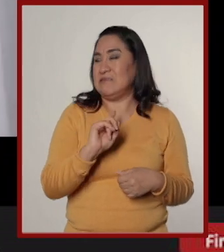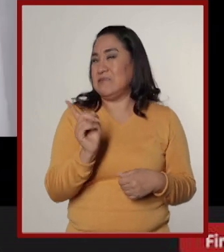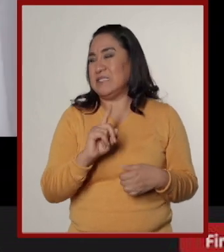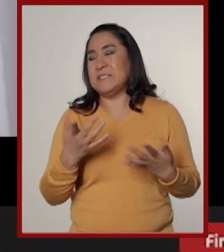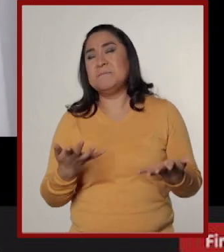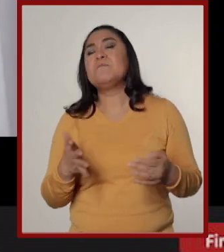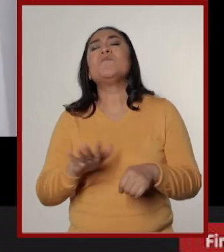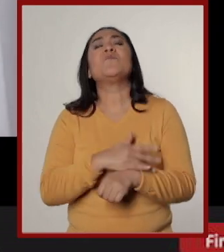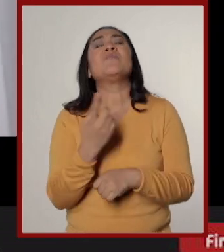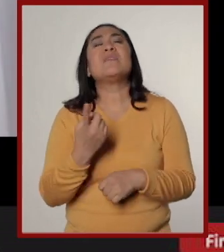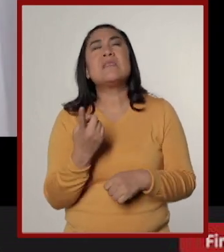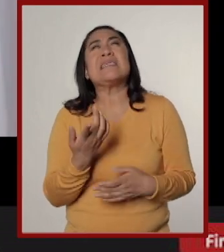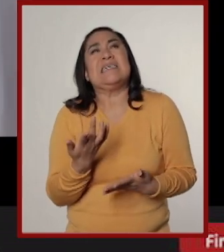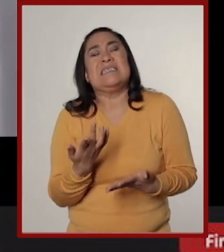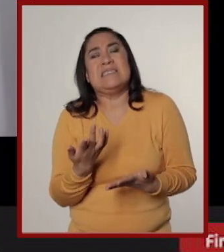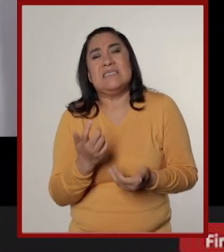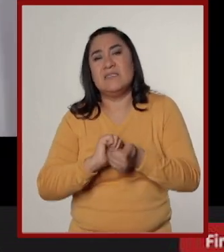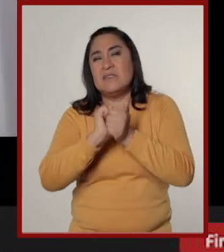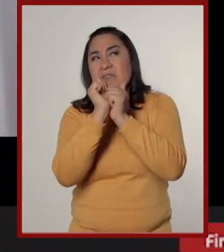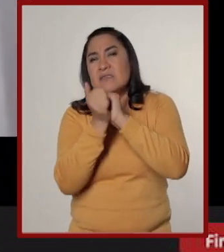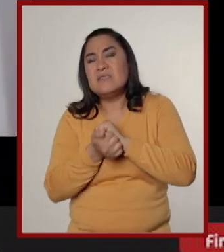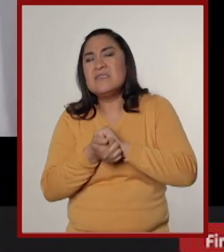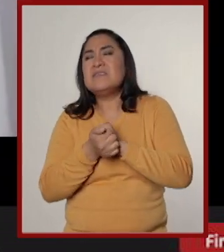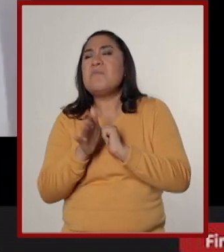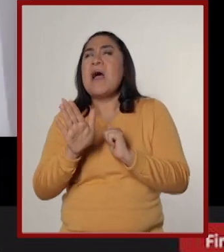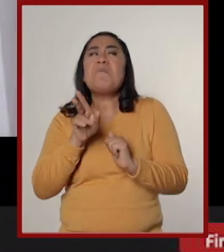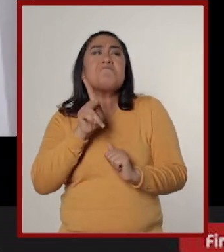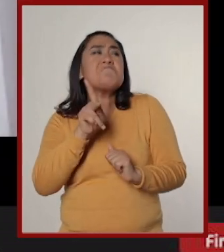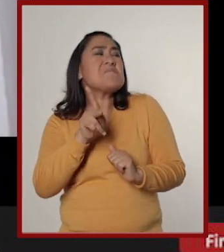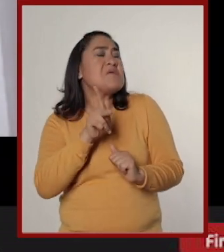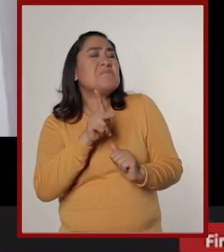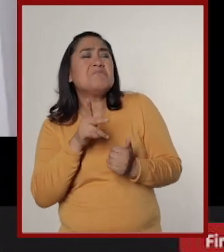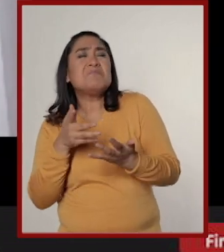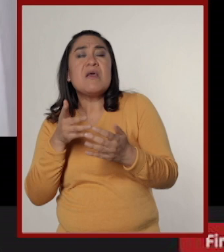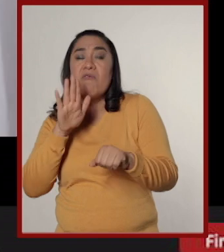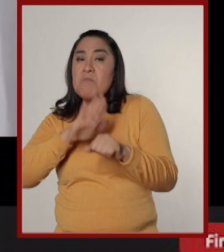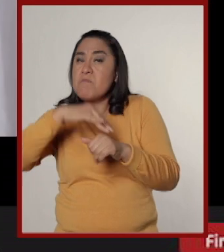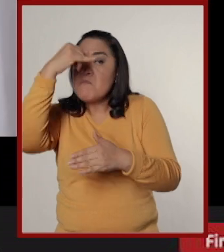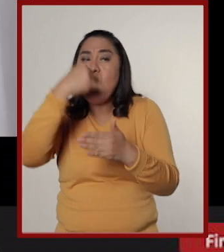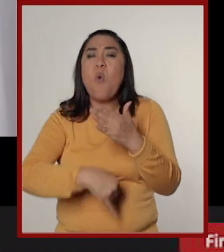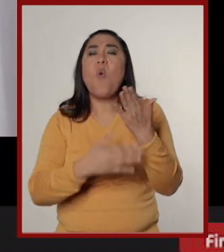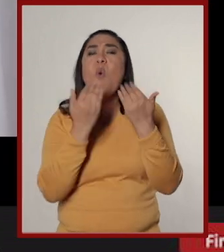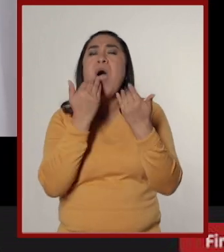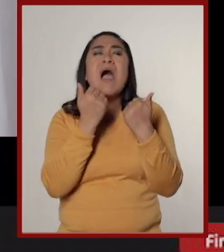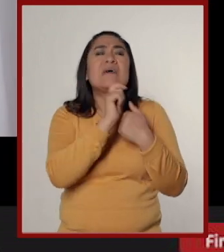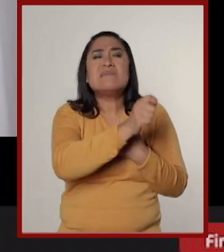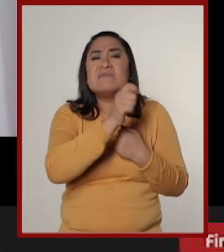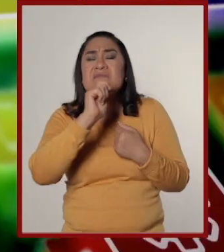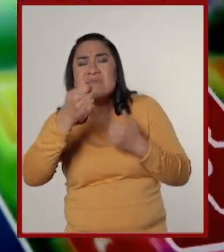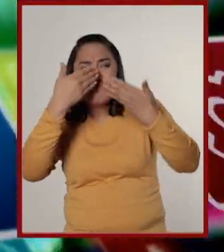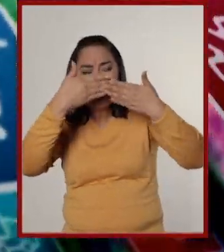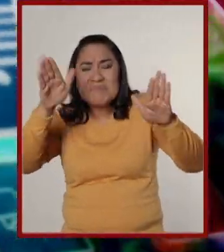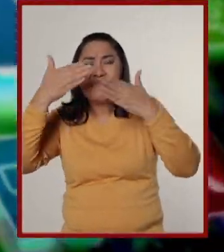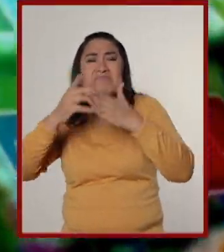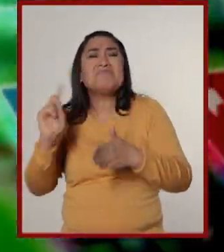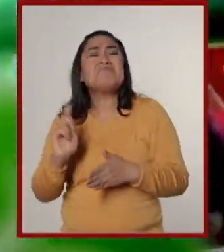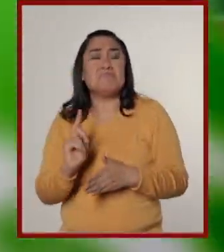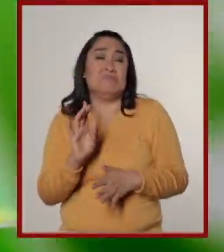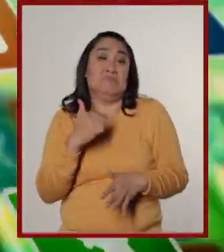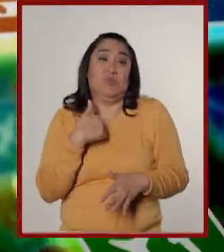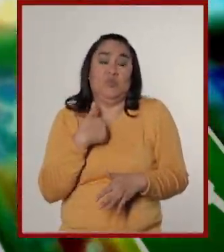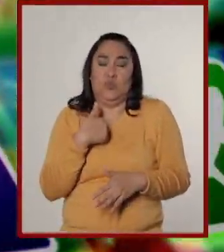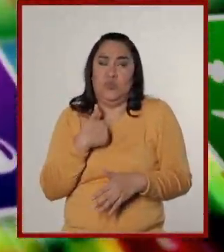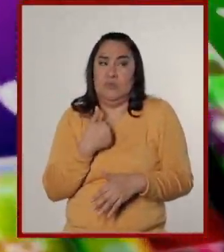que no tienen una actitud crítica, no reflexionan, no van al fondo de los temas, ¿no? Se quedan en lo superficial porque la verdad es que es